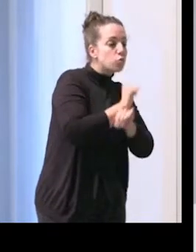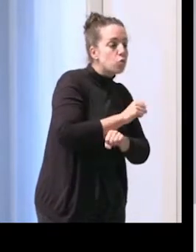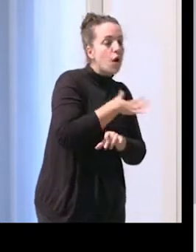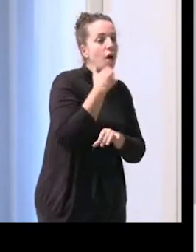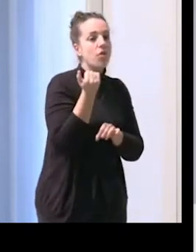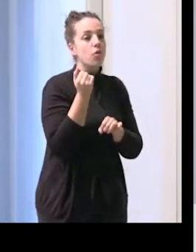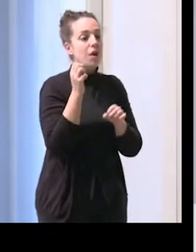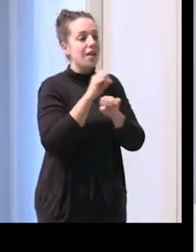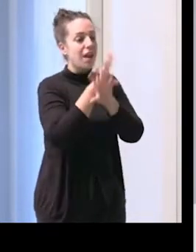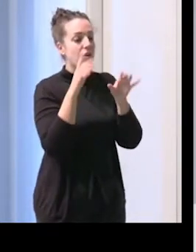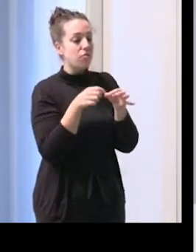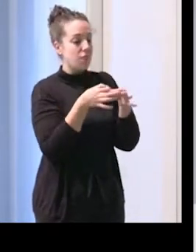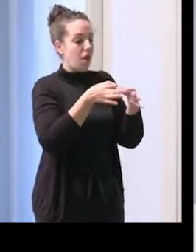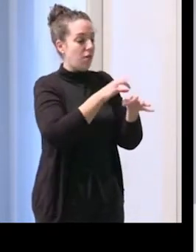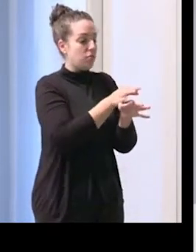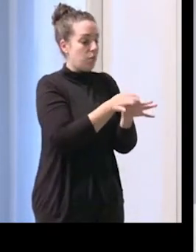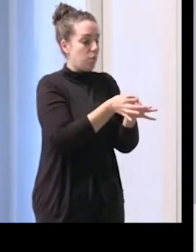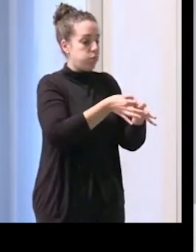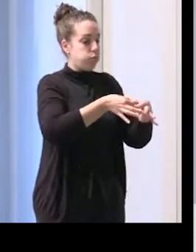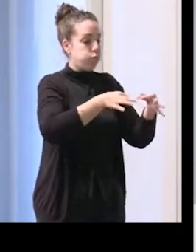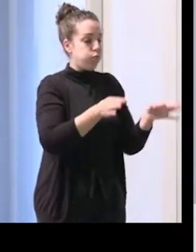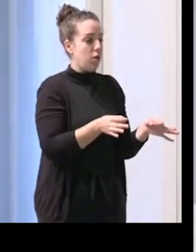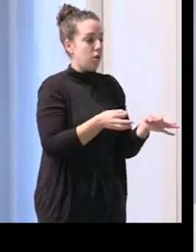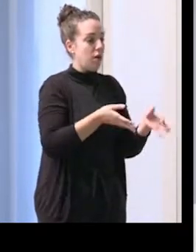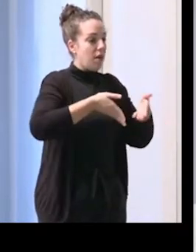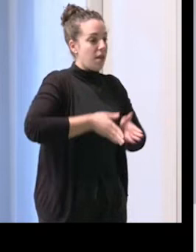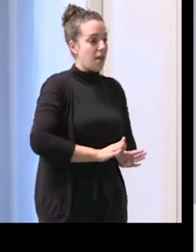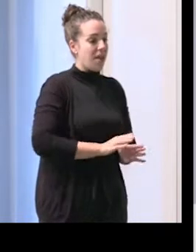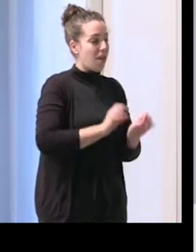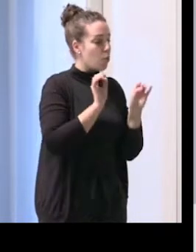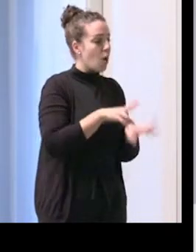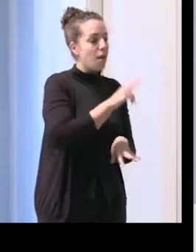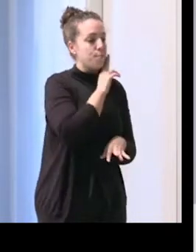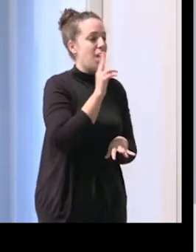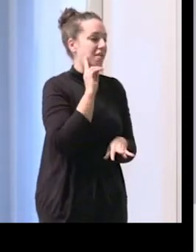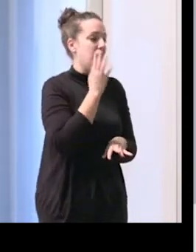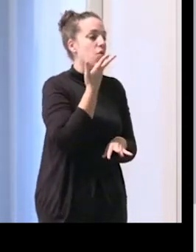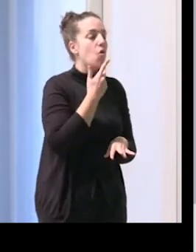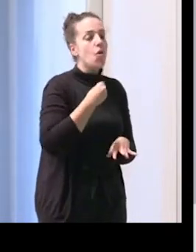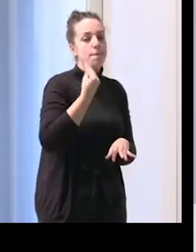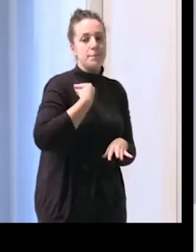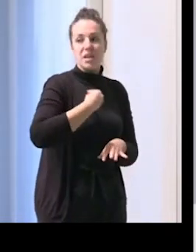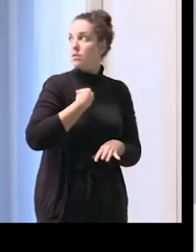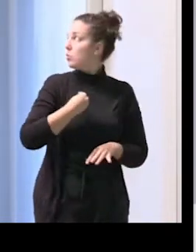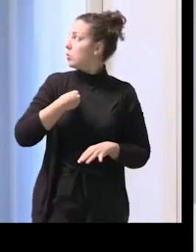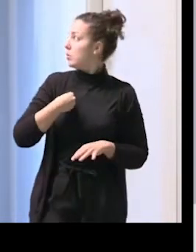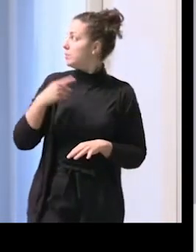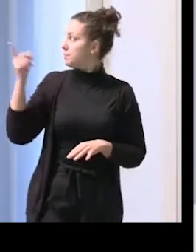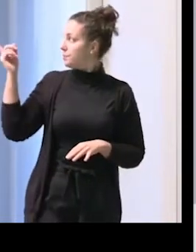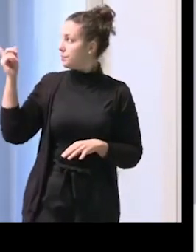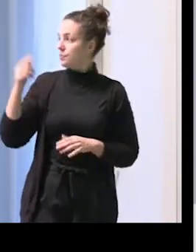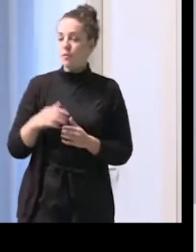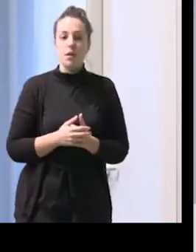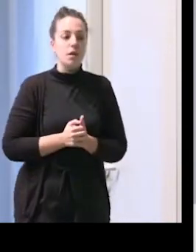dividir y producen dos células hijas que son idénticas a la madre, el mismo color, en este caso la de azul oscuro, la de azul